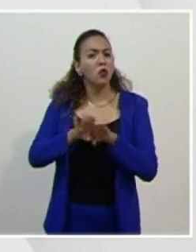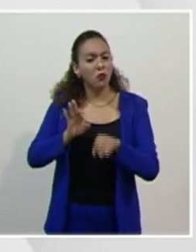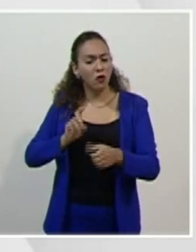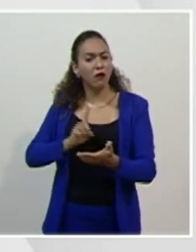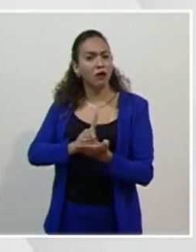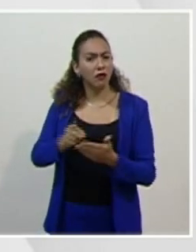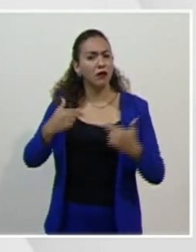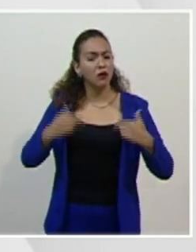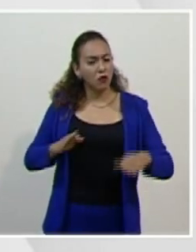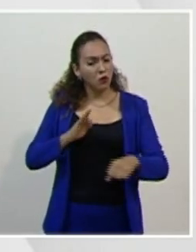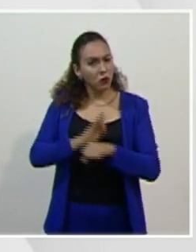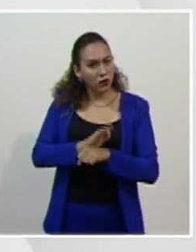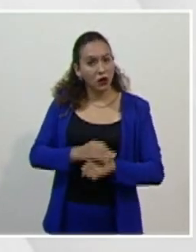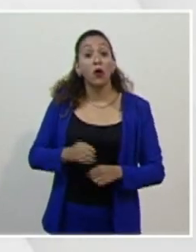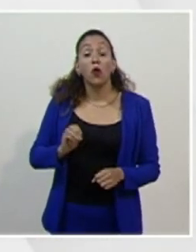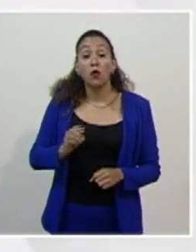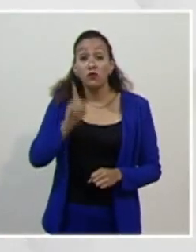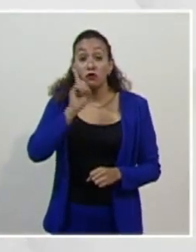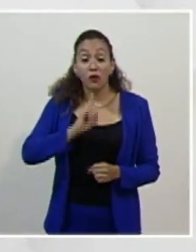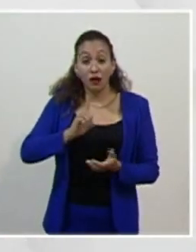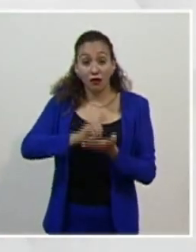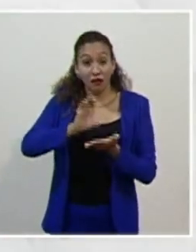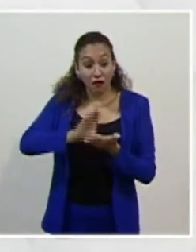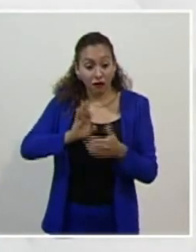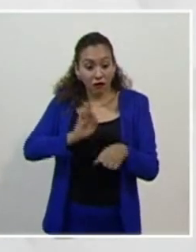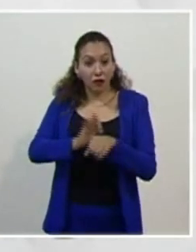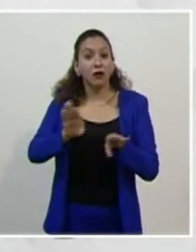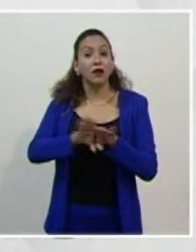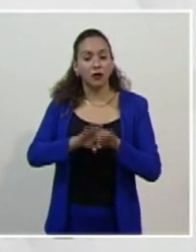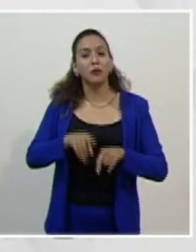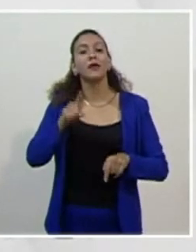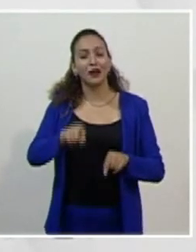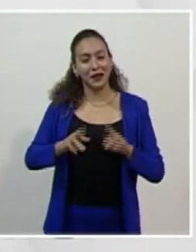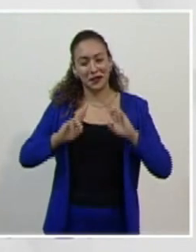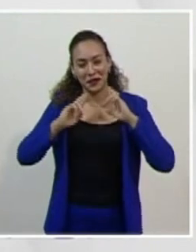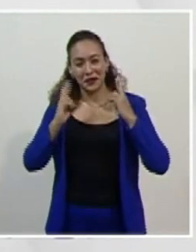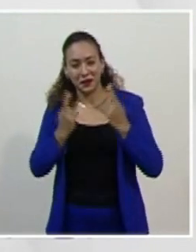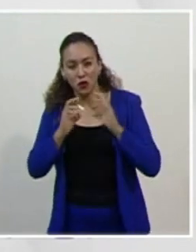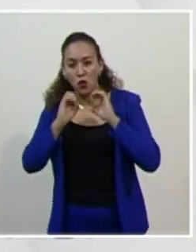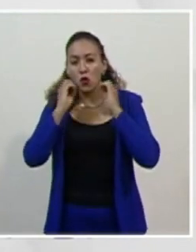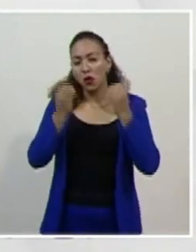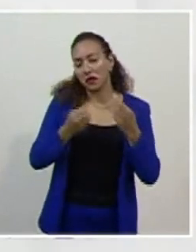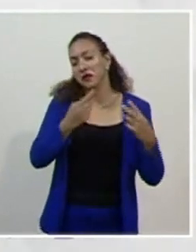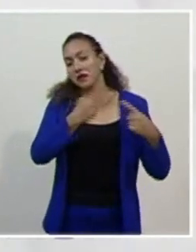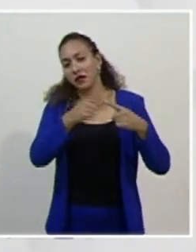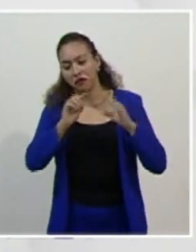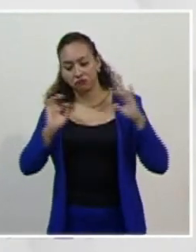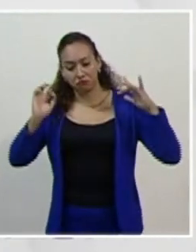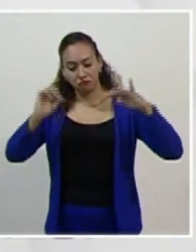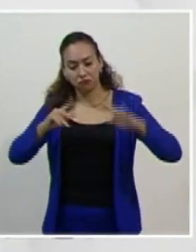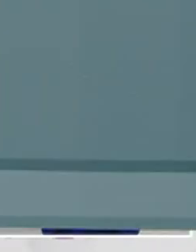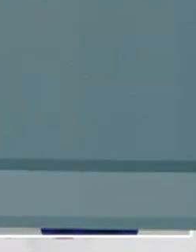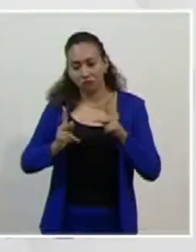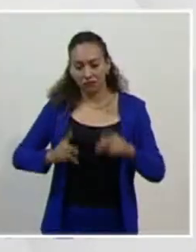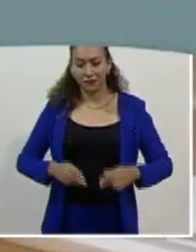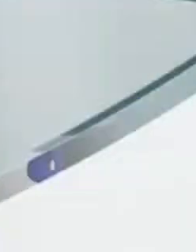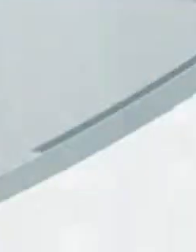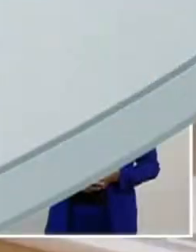humanos y los derechos de las mujeres con discapacidad, en las que participarán organizaciones de la sociedad civil.